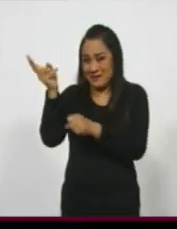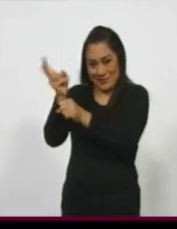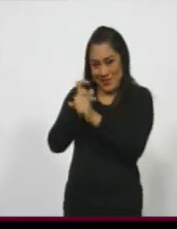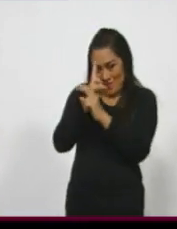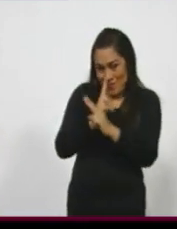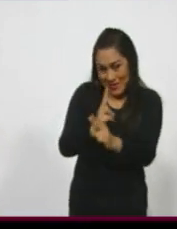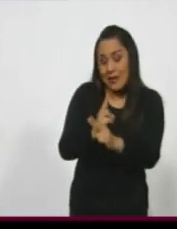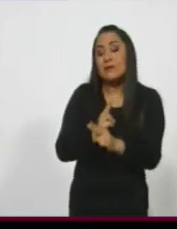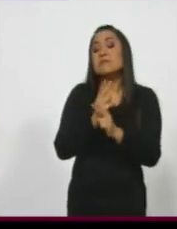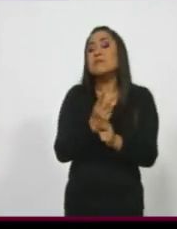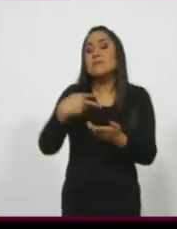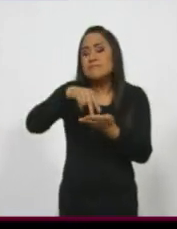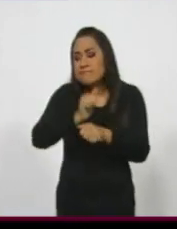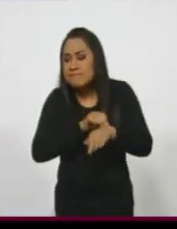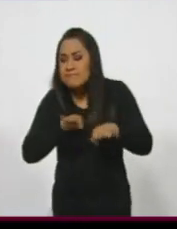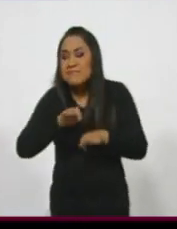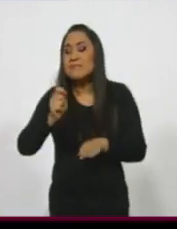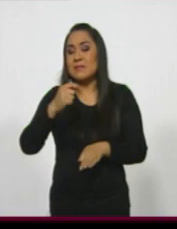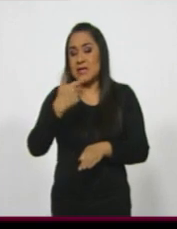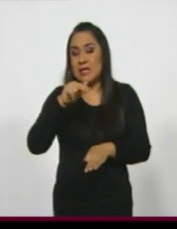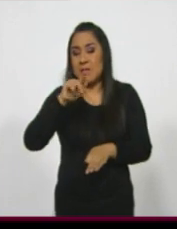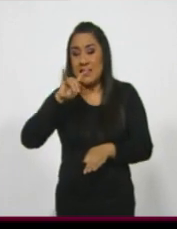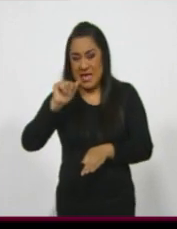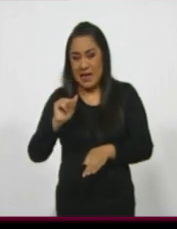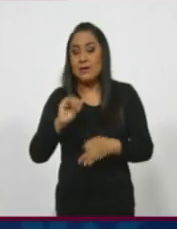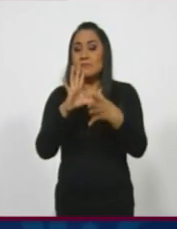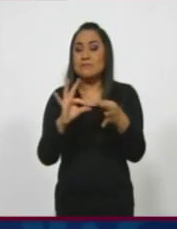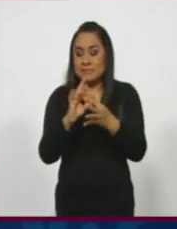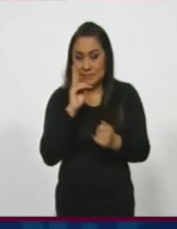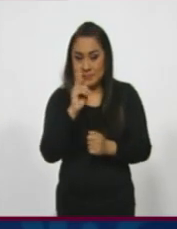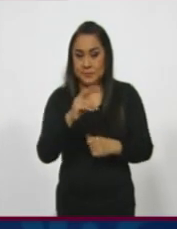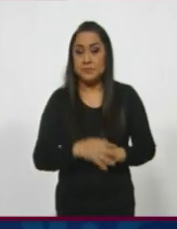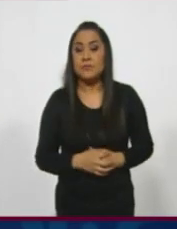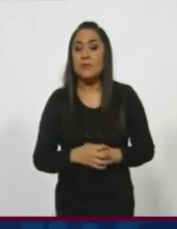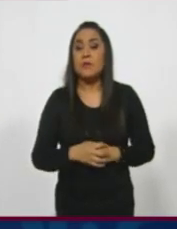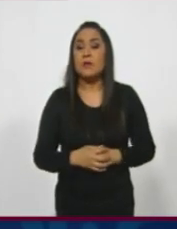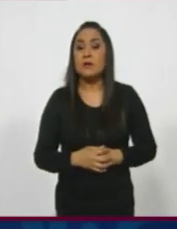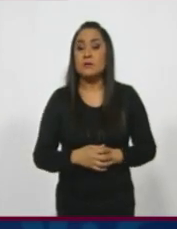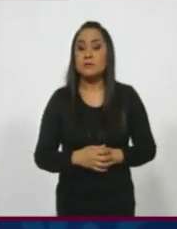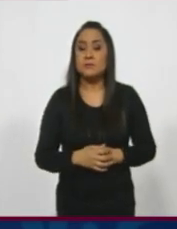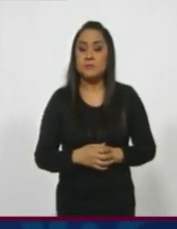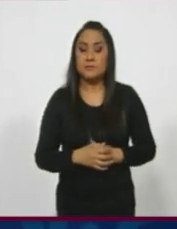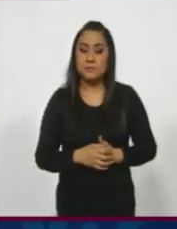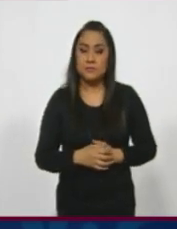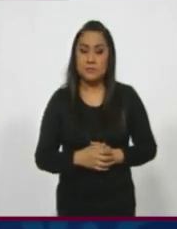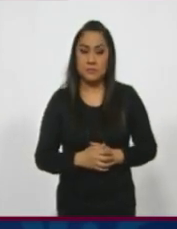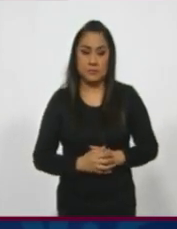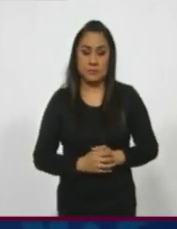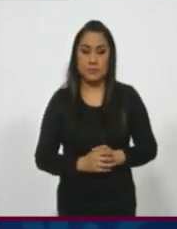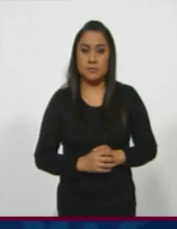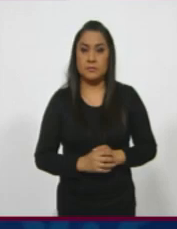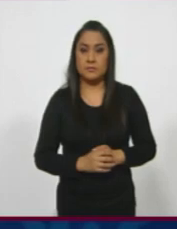y presenta la escenificación Ganapati. Aquí los comentarios sobre el contenido. So it mainly talks about